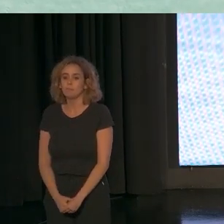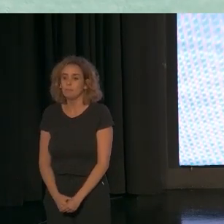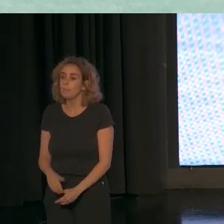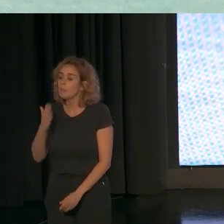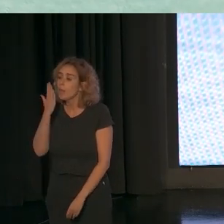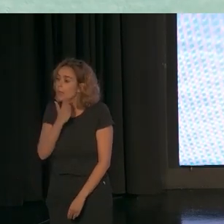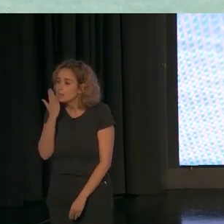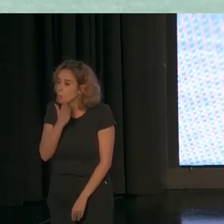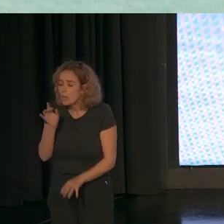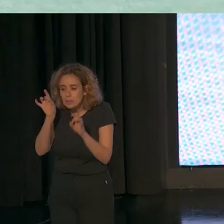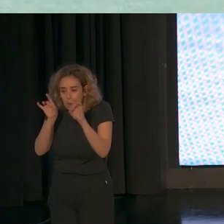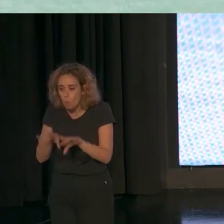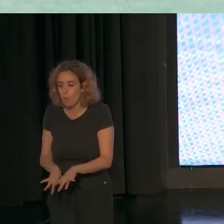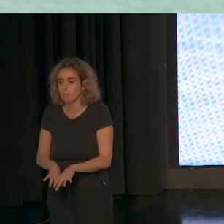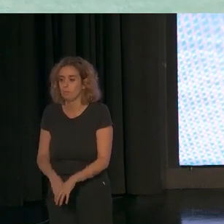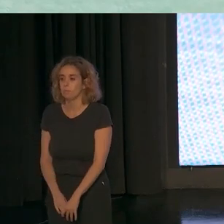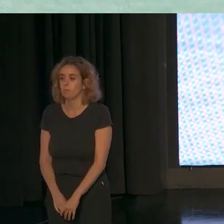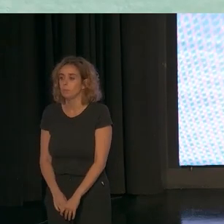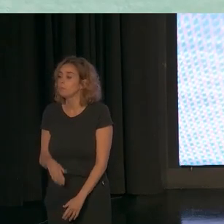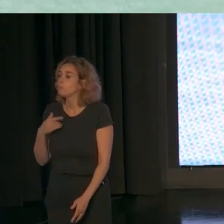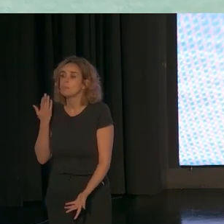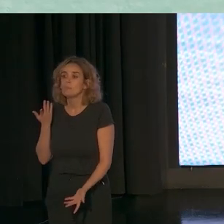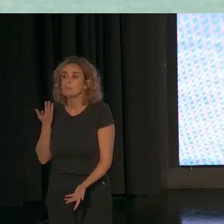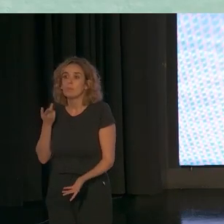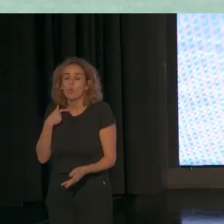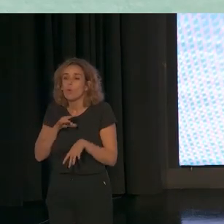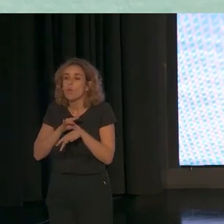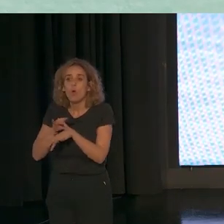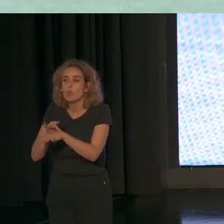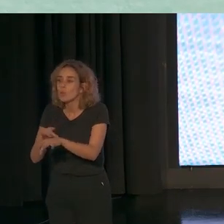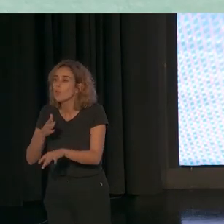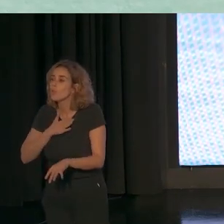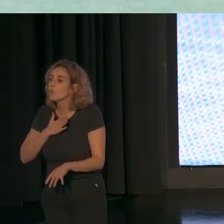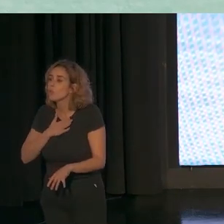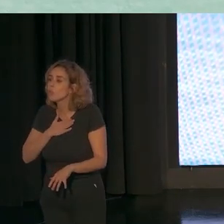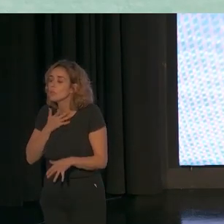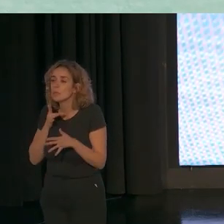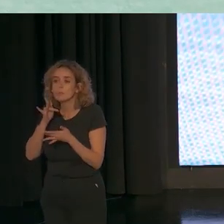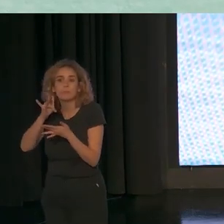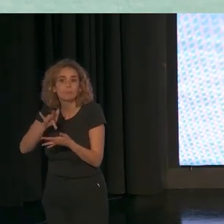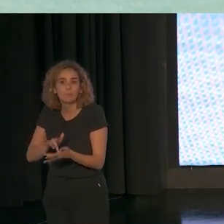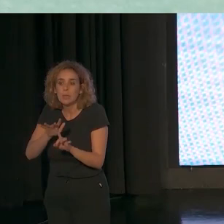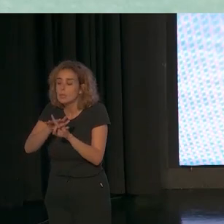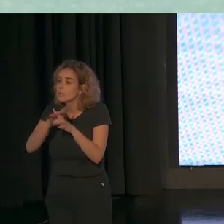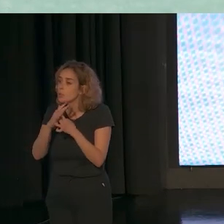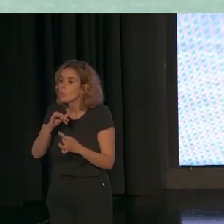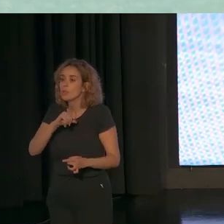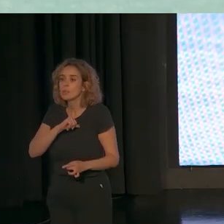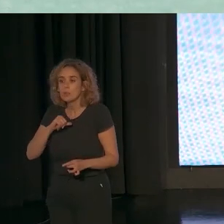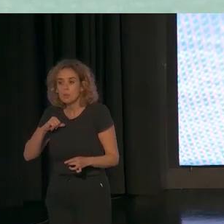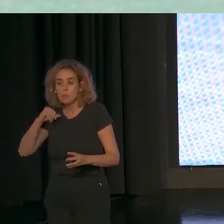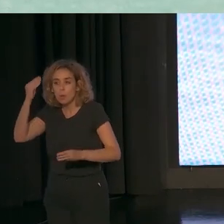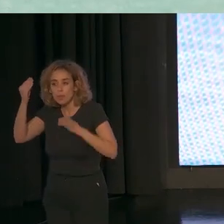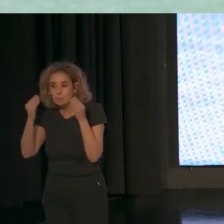escuela es lo mismo no podemos llegar con nuestras orientaciones pensadas para situaciones individuales